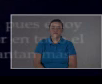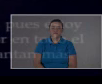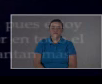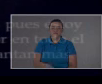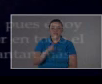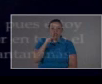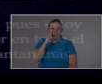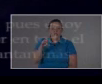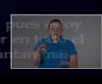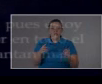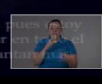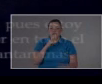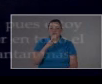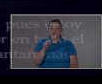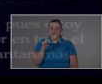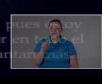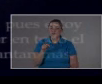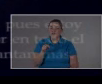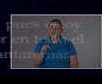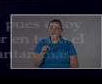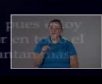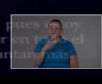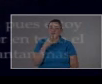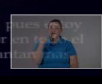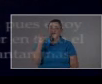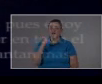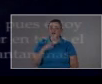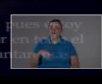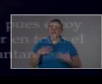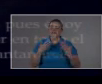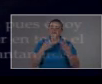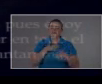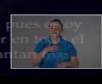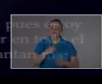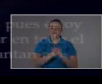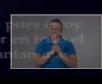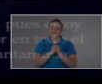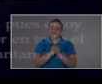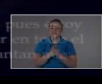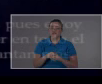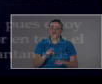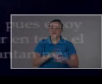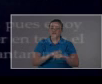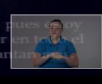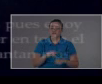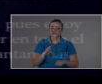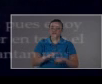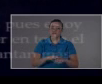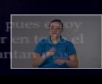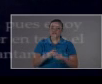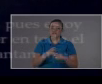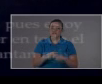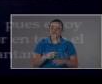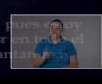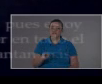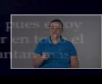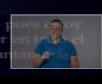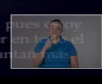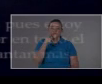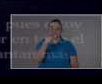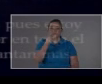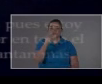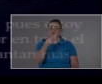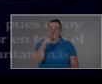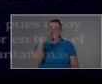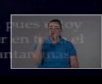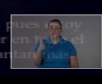Mire cómo dice esto: a Dios dirijo mis ruegos para que me escuche. En los momentos más difíciles siempre busco a Dios. Con las manos levantadas me